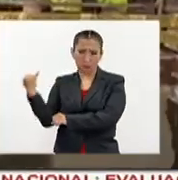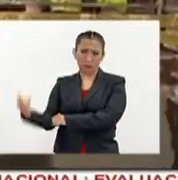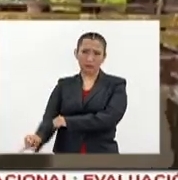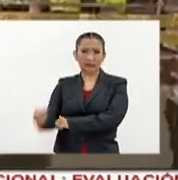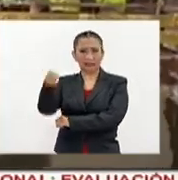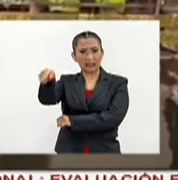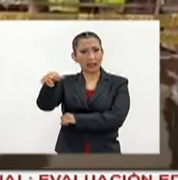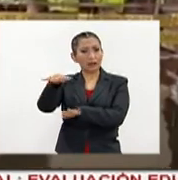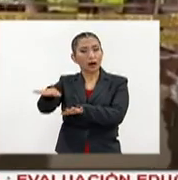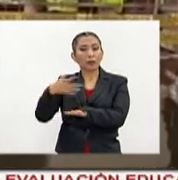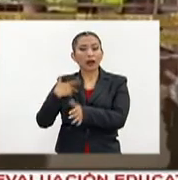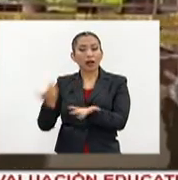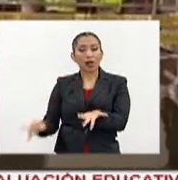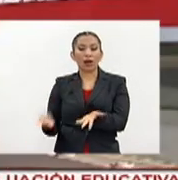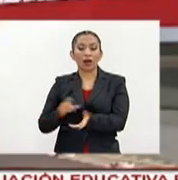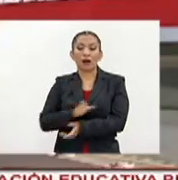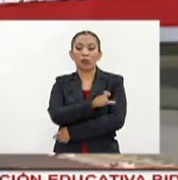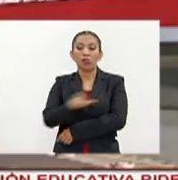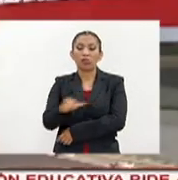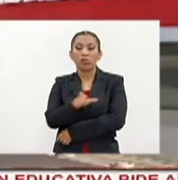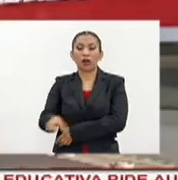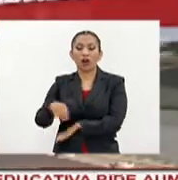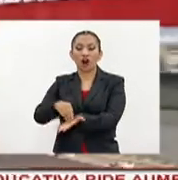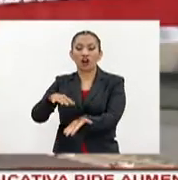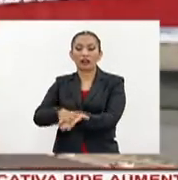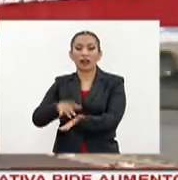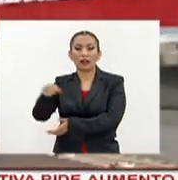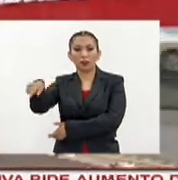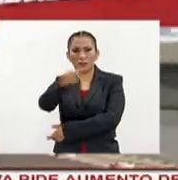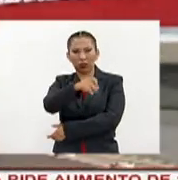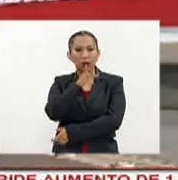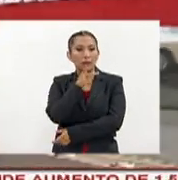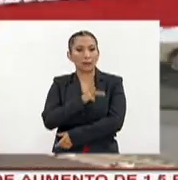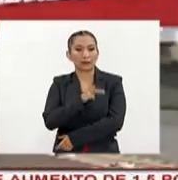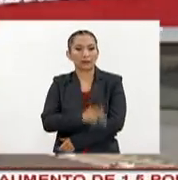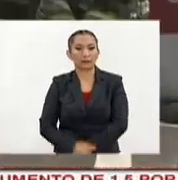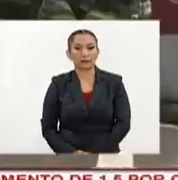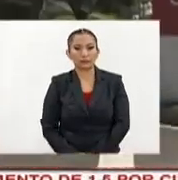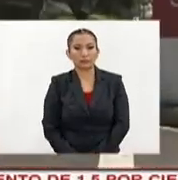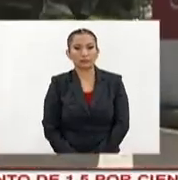que realiza sobre la adjudicación de contratos por parte de Pemex.